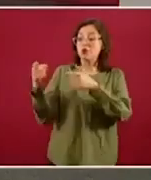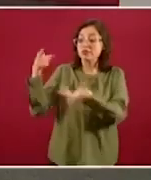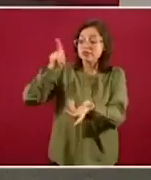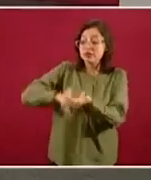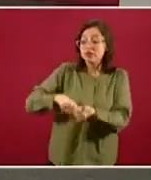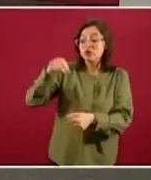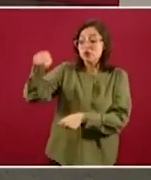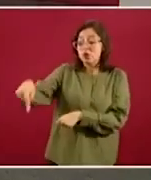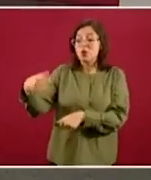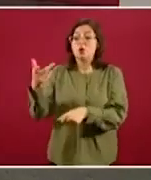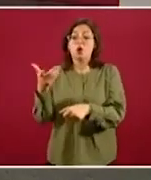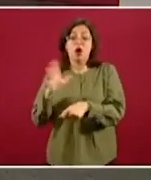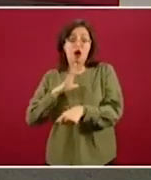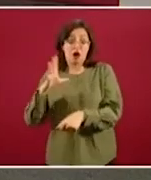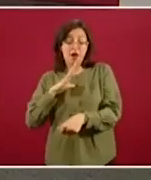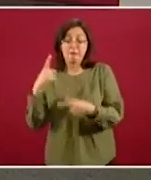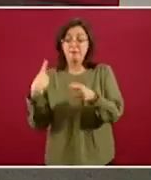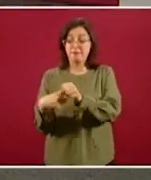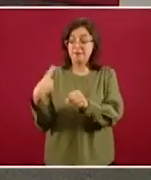electivas para